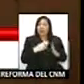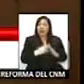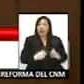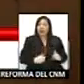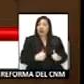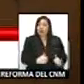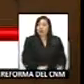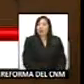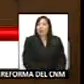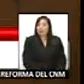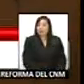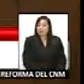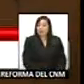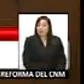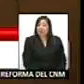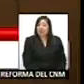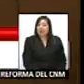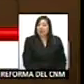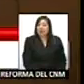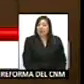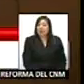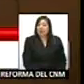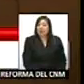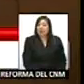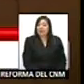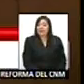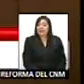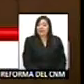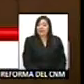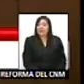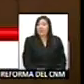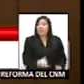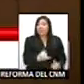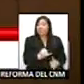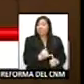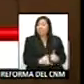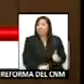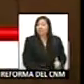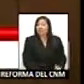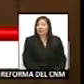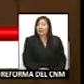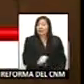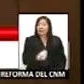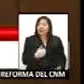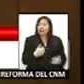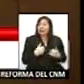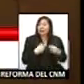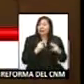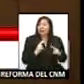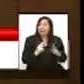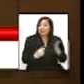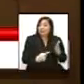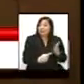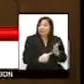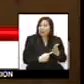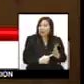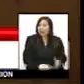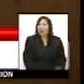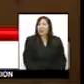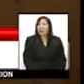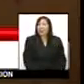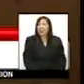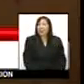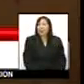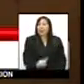tema de bienestar del personal, que al final sí debemos ver técnicamente, creo,